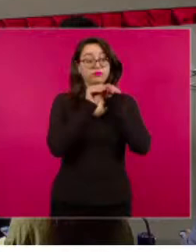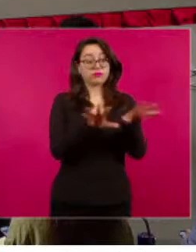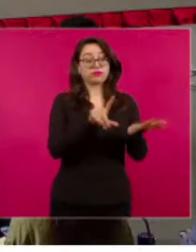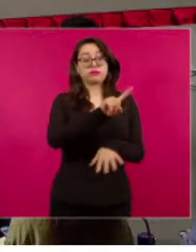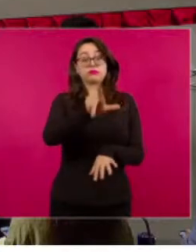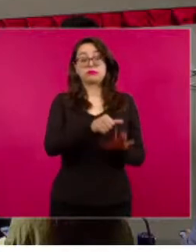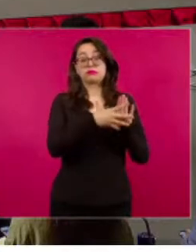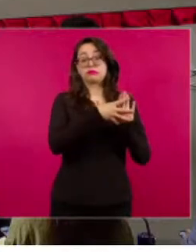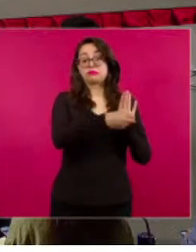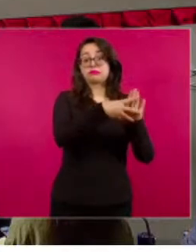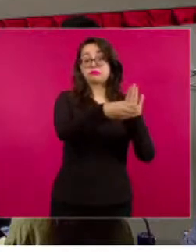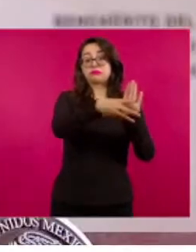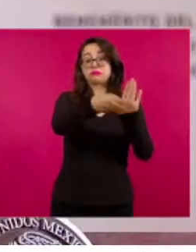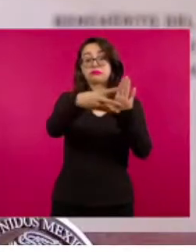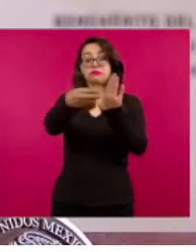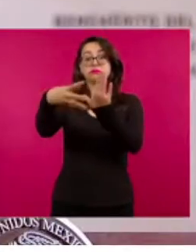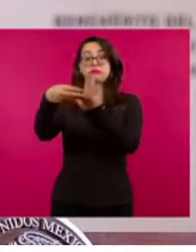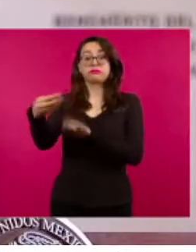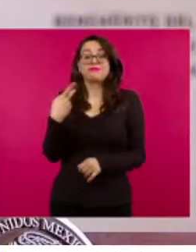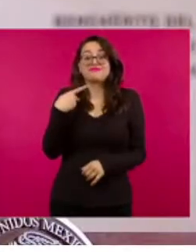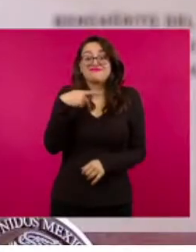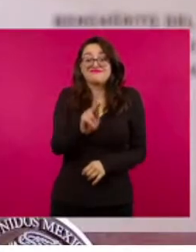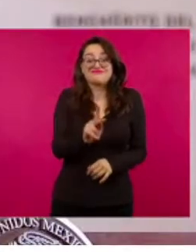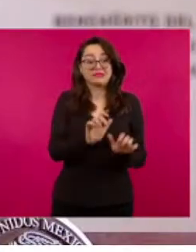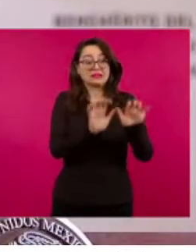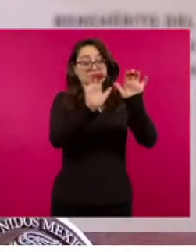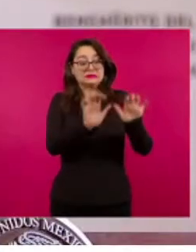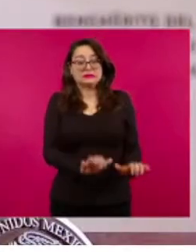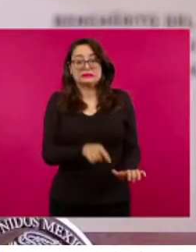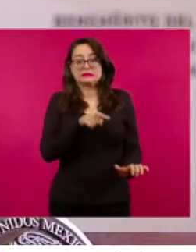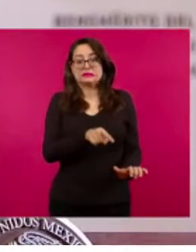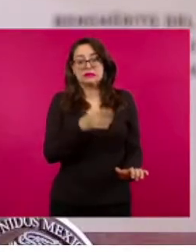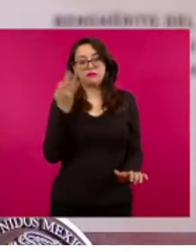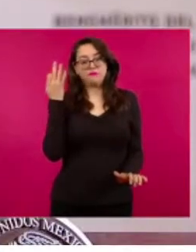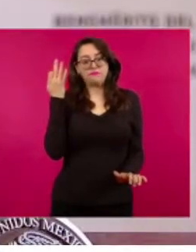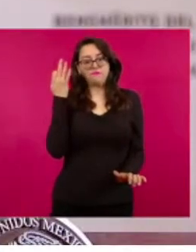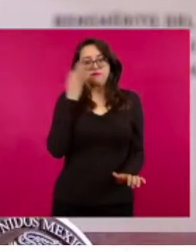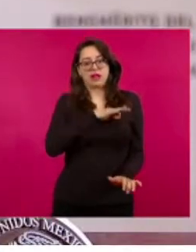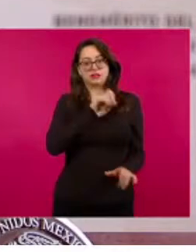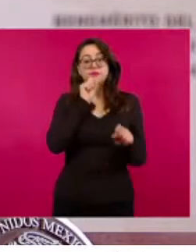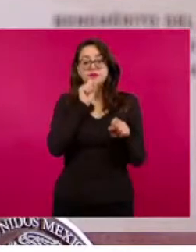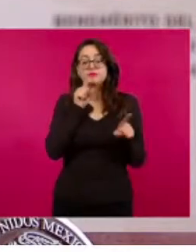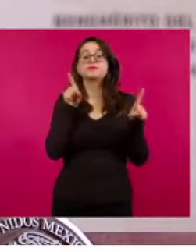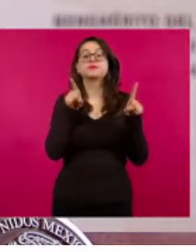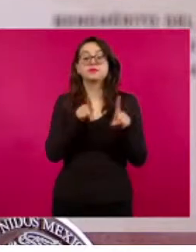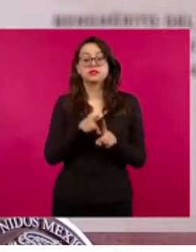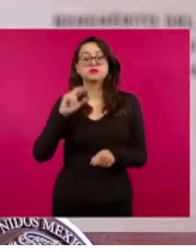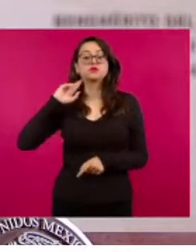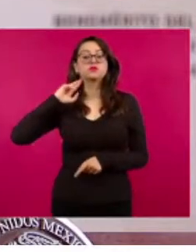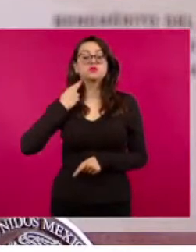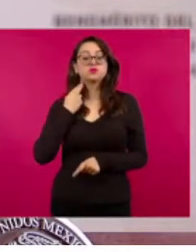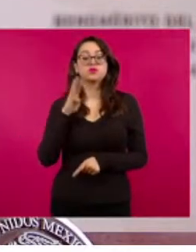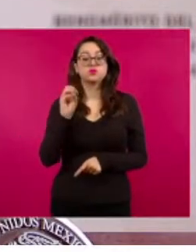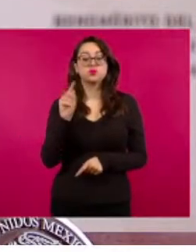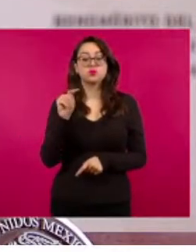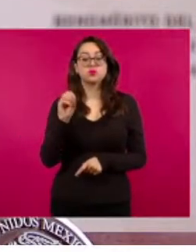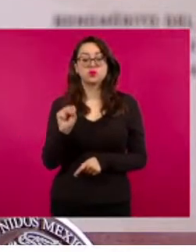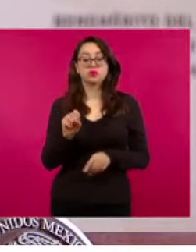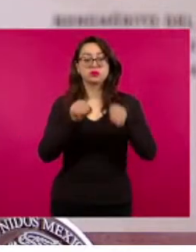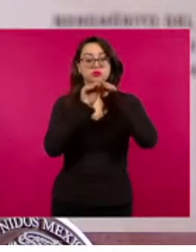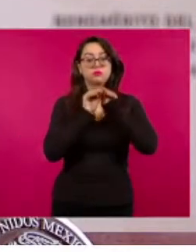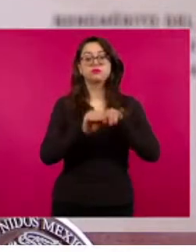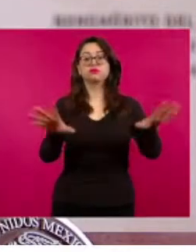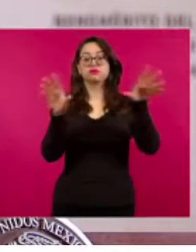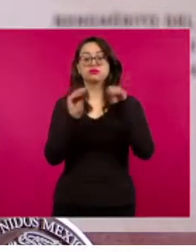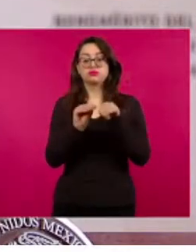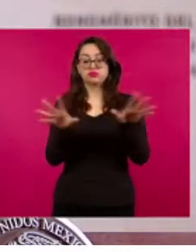revista Unimedios y otros muchos en las redes sociales también, así como uno de los líderes de los bots pagados contra el gobierno y el presidente Andrés Manuel López Obrador,